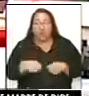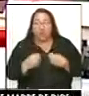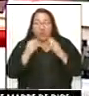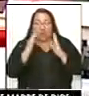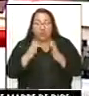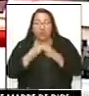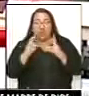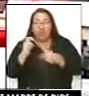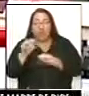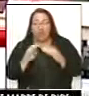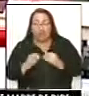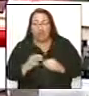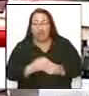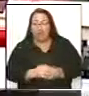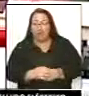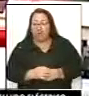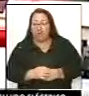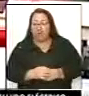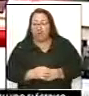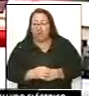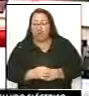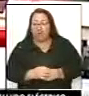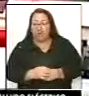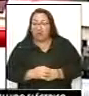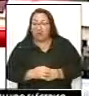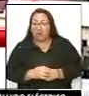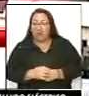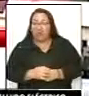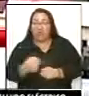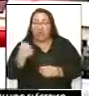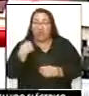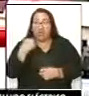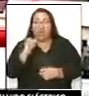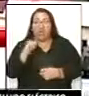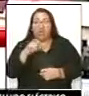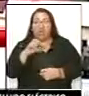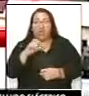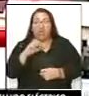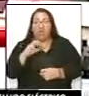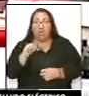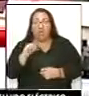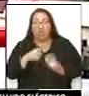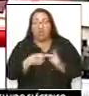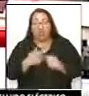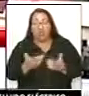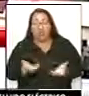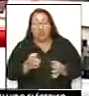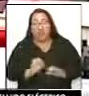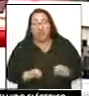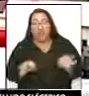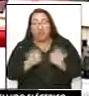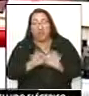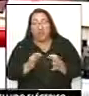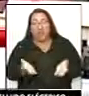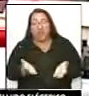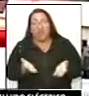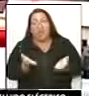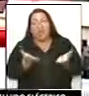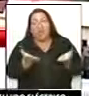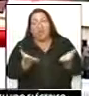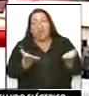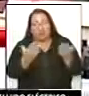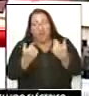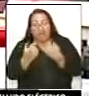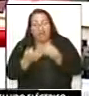concentración económica, que esté a cargo el Indecopi. Y en ese sentido creo que es importante que tengamos en cuenta si es